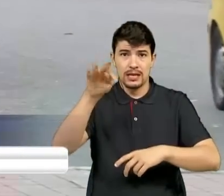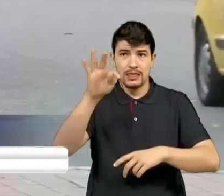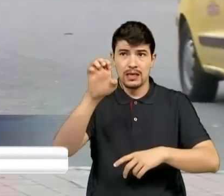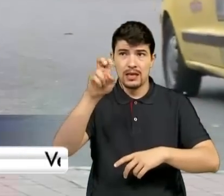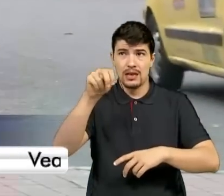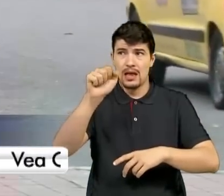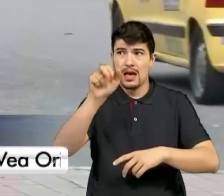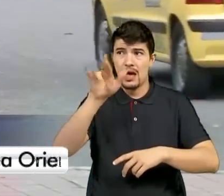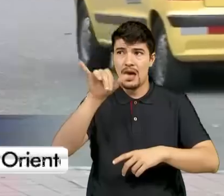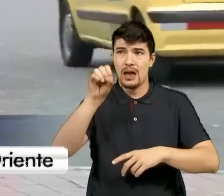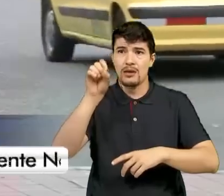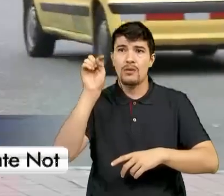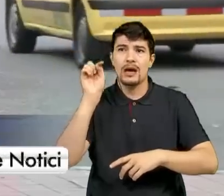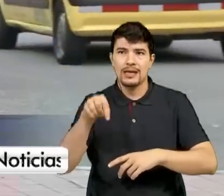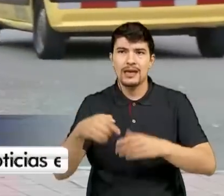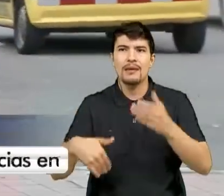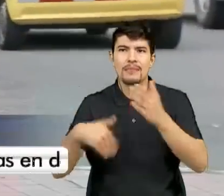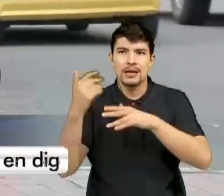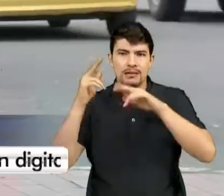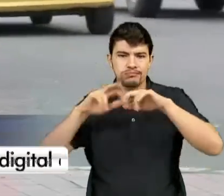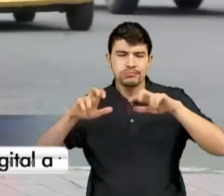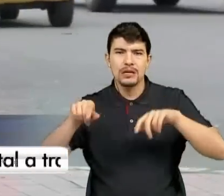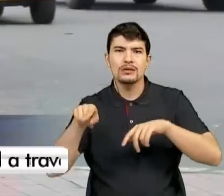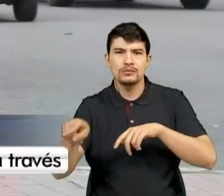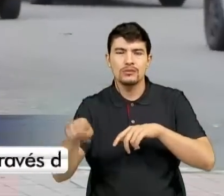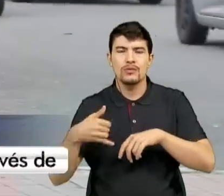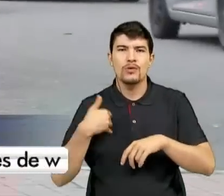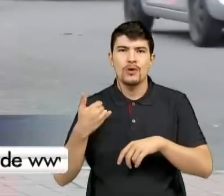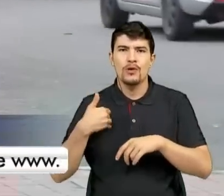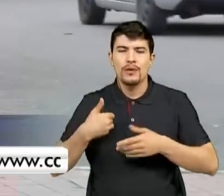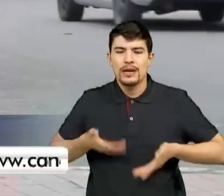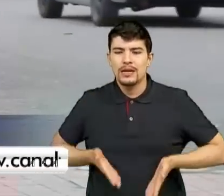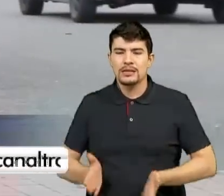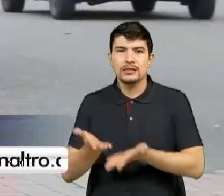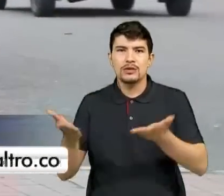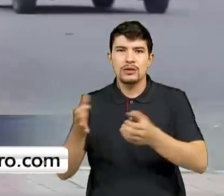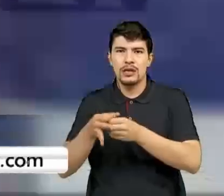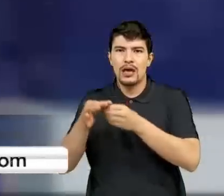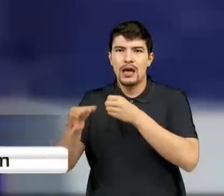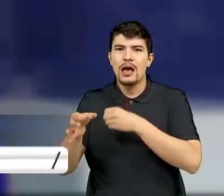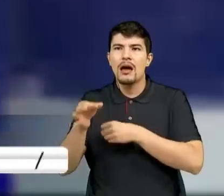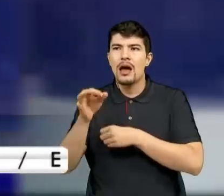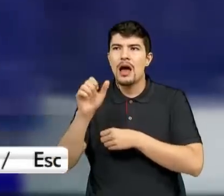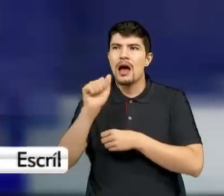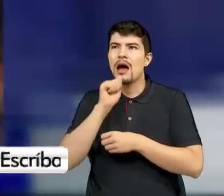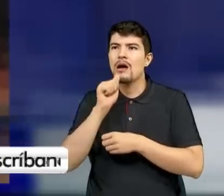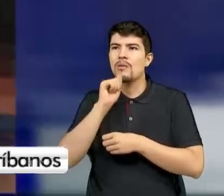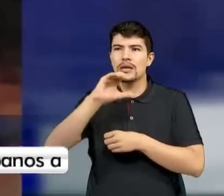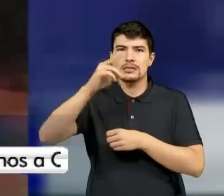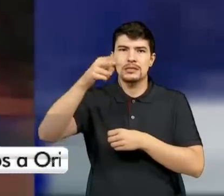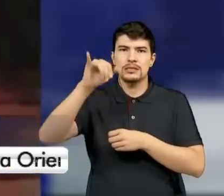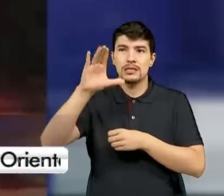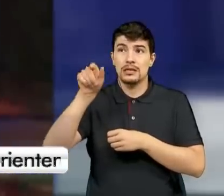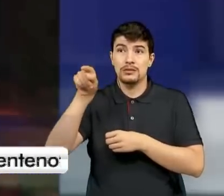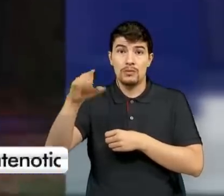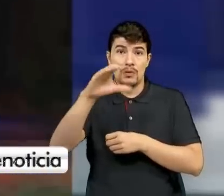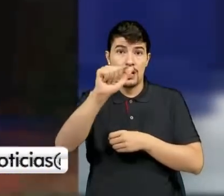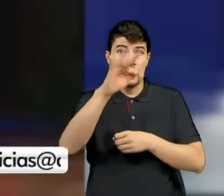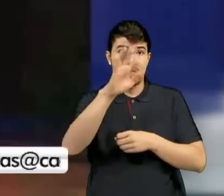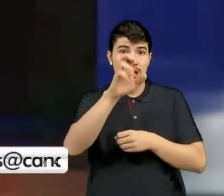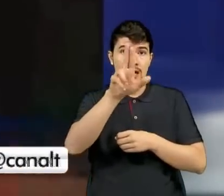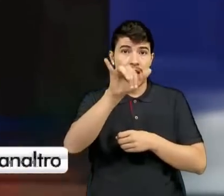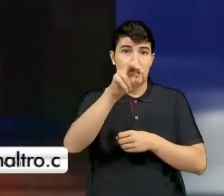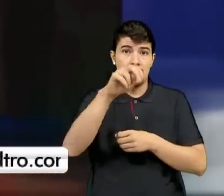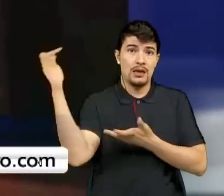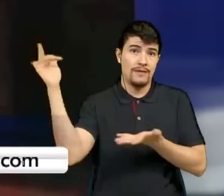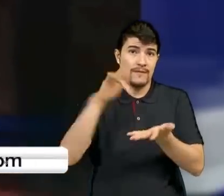Bucaramanga, sería donde inició el recorrido final esta joven oriunda del municipio de Aguachica. Caterine Escalante llegó hasta la